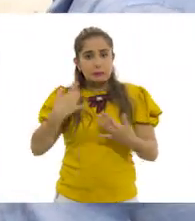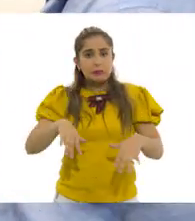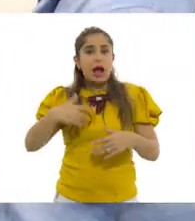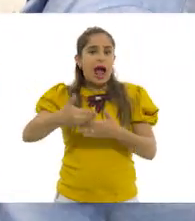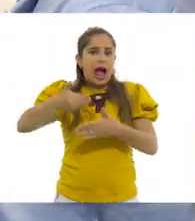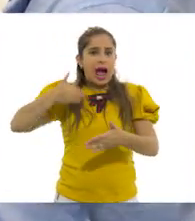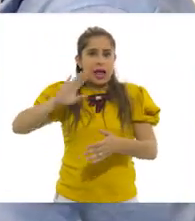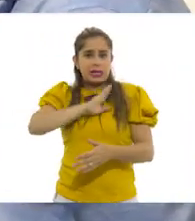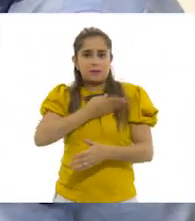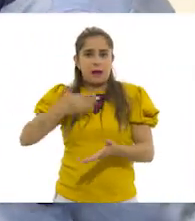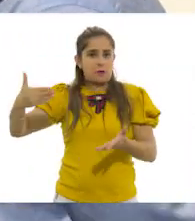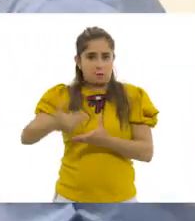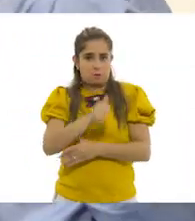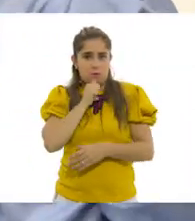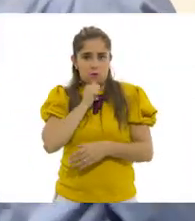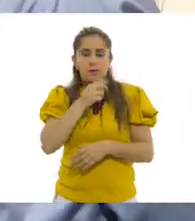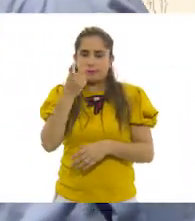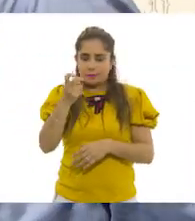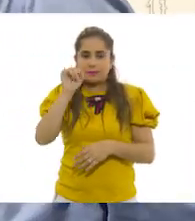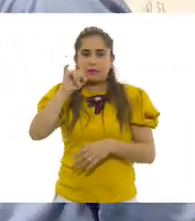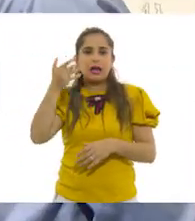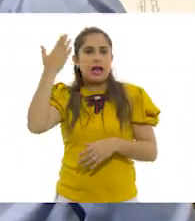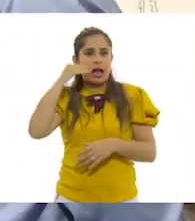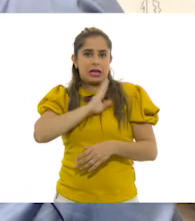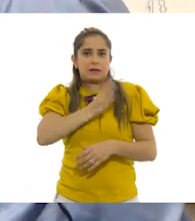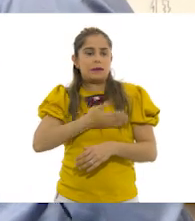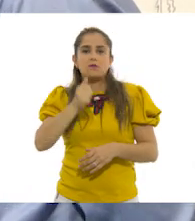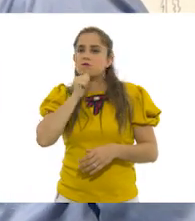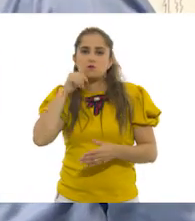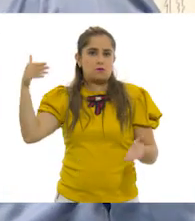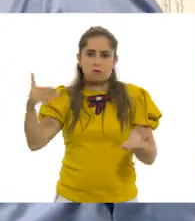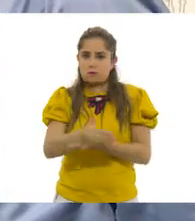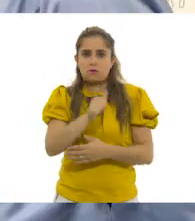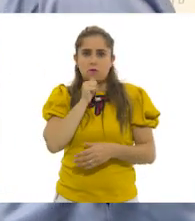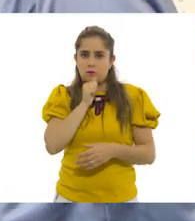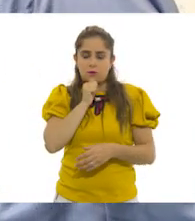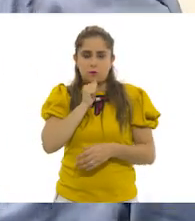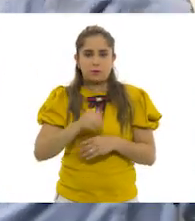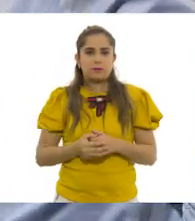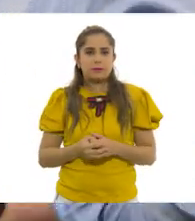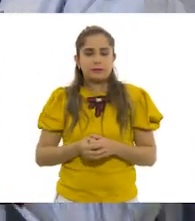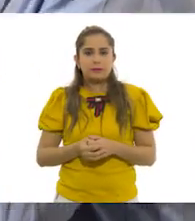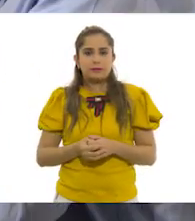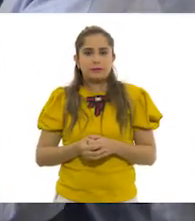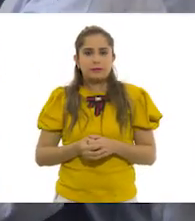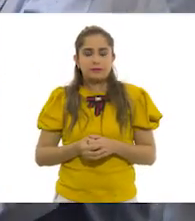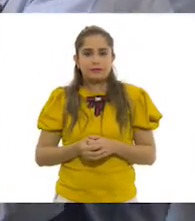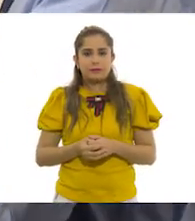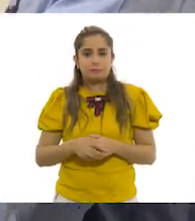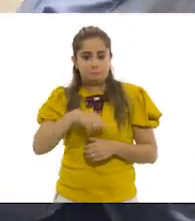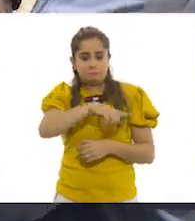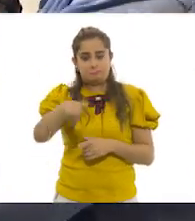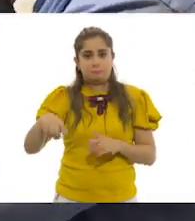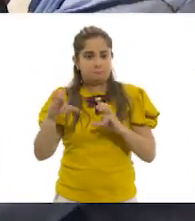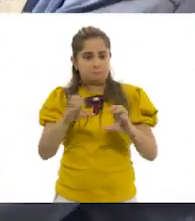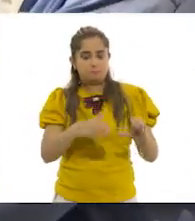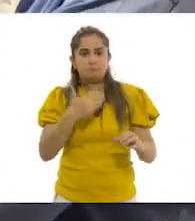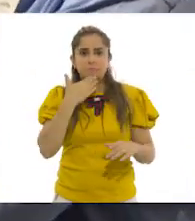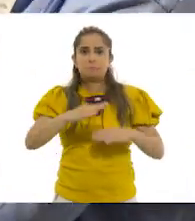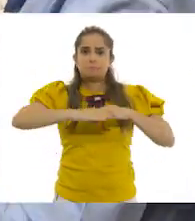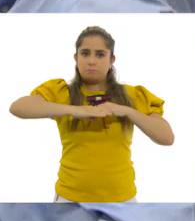españoles. Antes de que llegaran los españoles, así es. Entonces, bueno, está muy bien conservado lo que es el